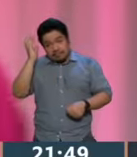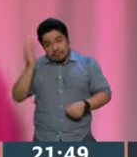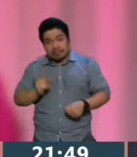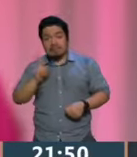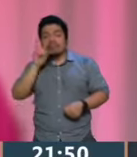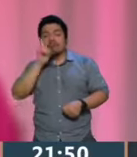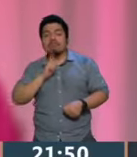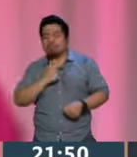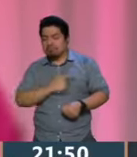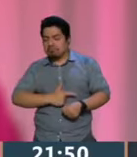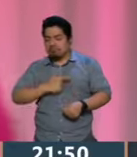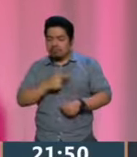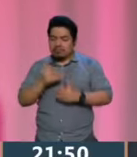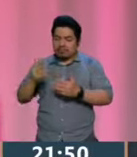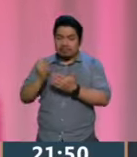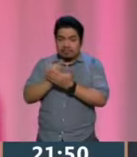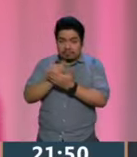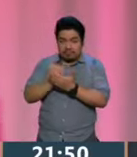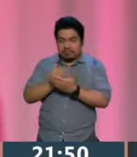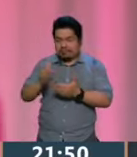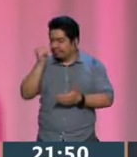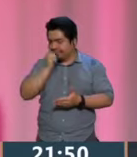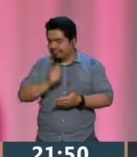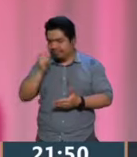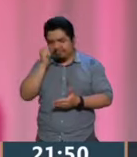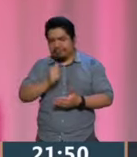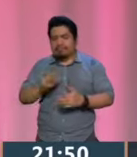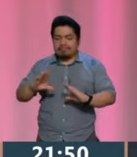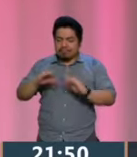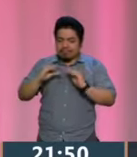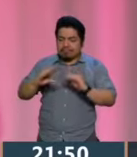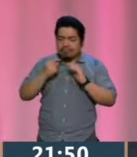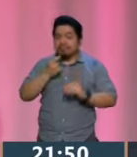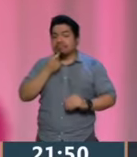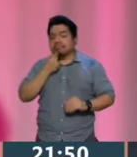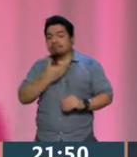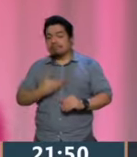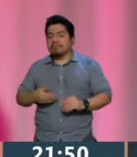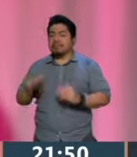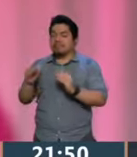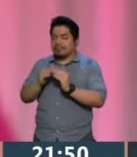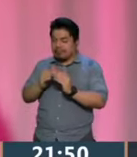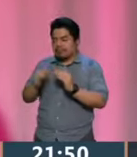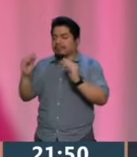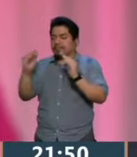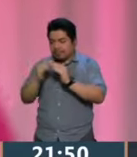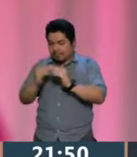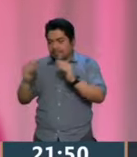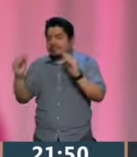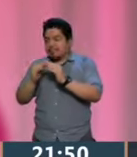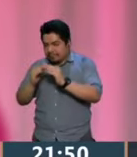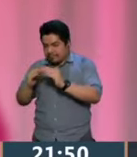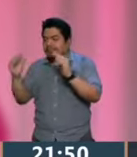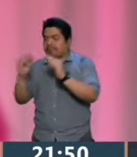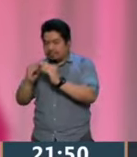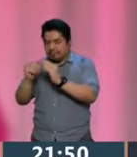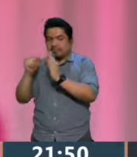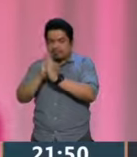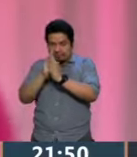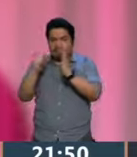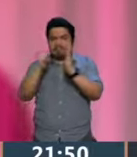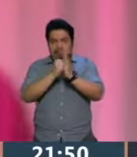de territorio. Y en Morena estamos acostumbrados a, como nos enseñó Andrés Manuel López Obrador, casa por casa, y eso lo hemos hecho todos los días desde que